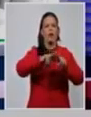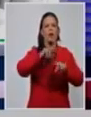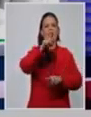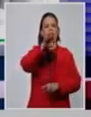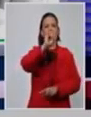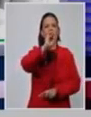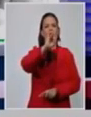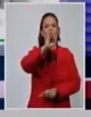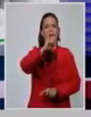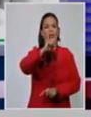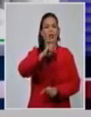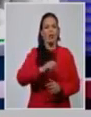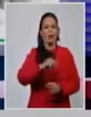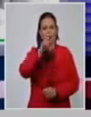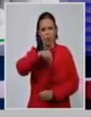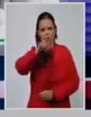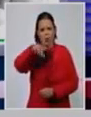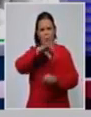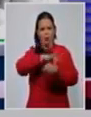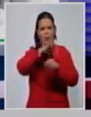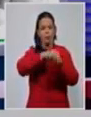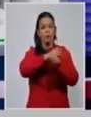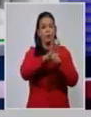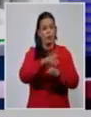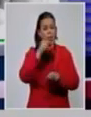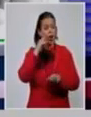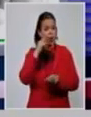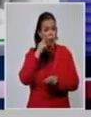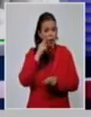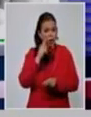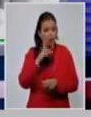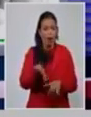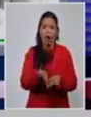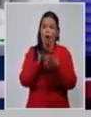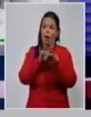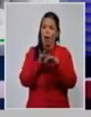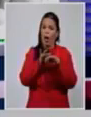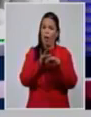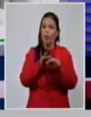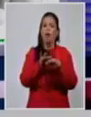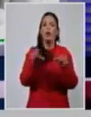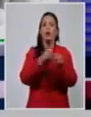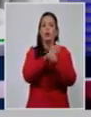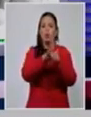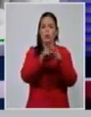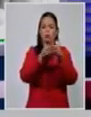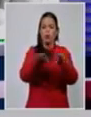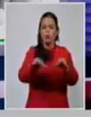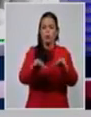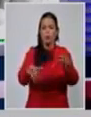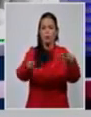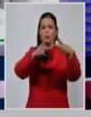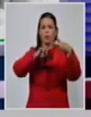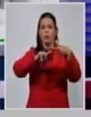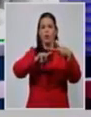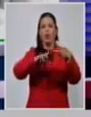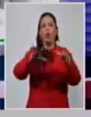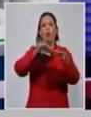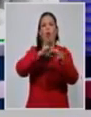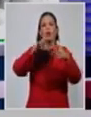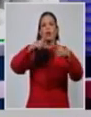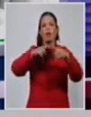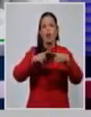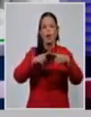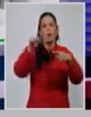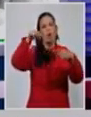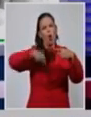lo que habla de la alta dispersión del virus en la capital de todos los cubanos. Le sigue Guantánamo, hoy con una cifra